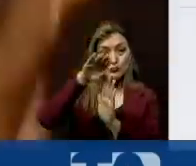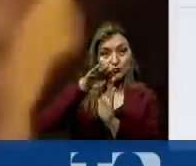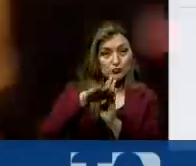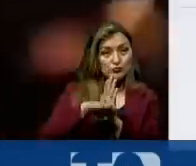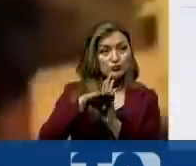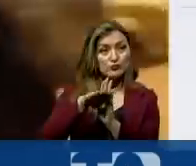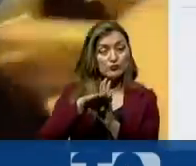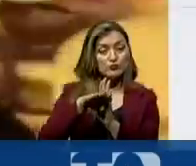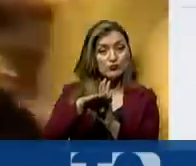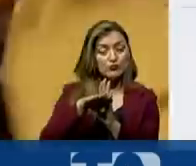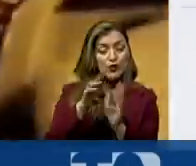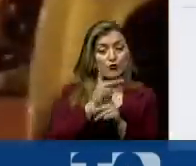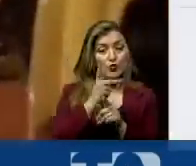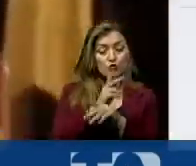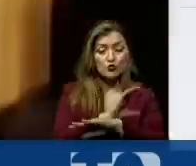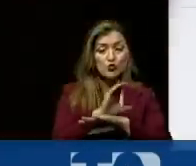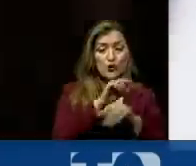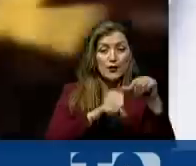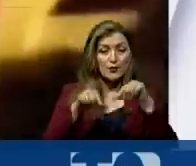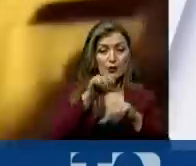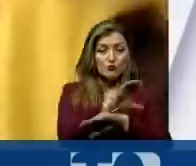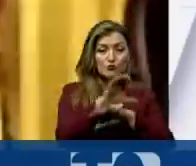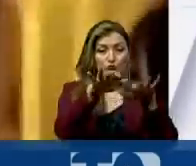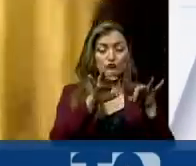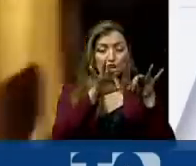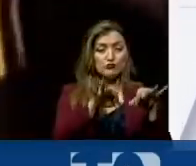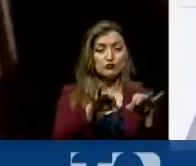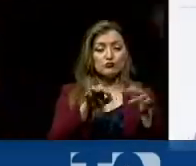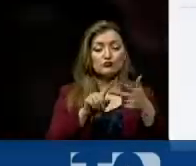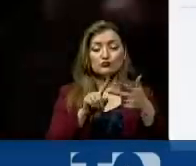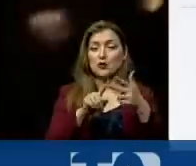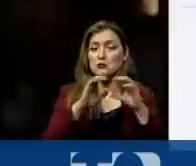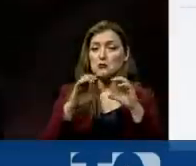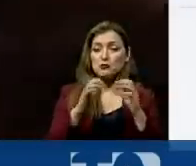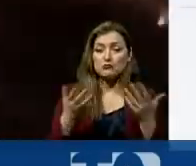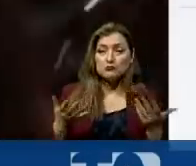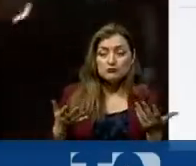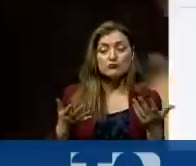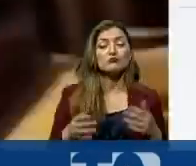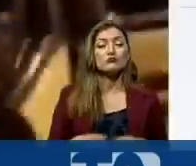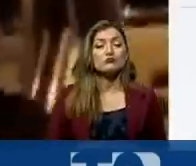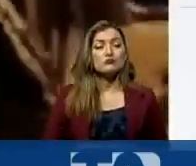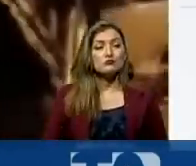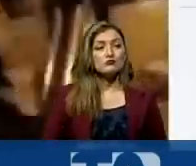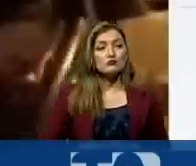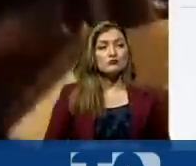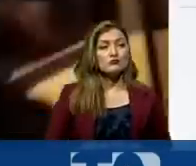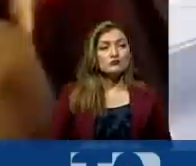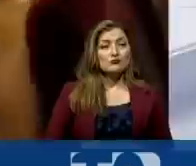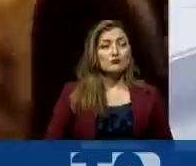de los insumos agrícolas en buscar mecanismos conversemos pero ya cuando